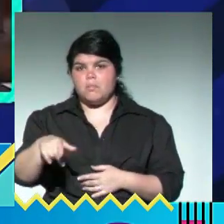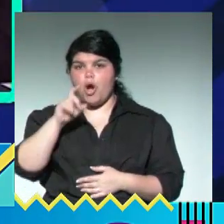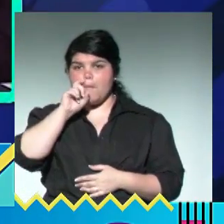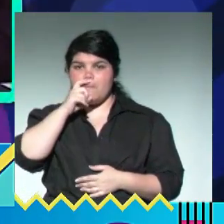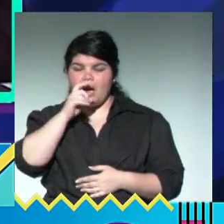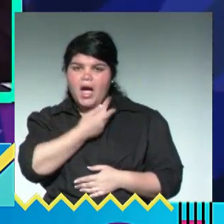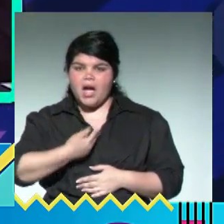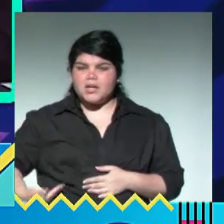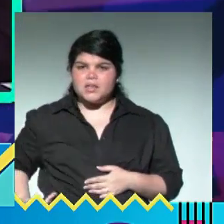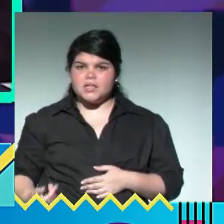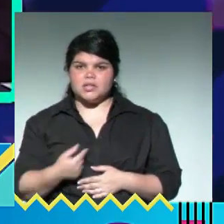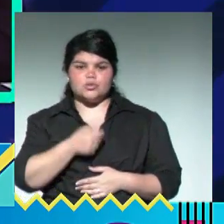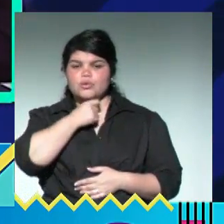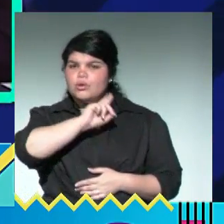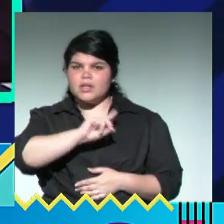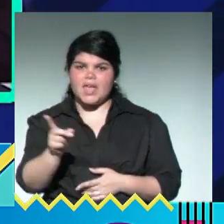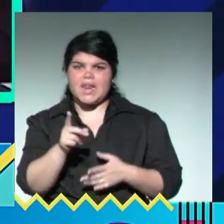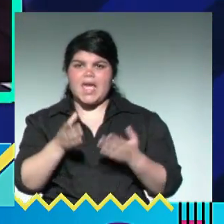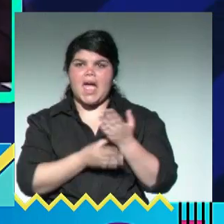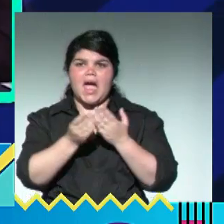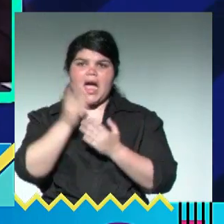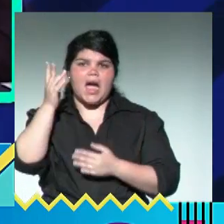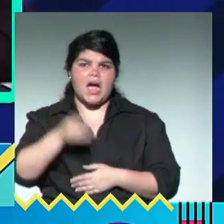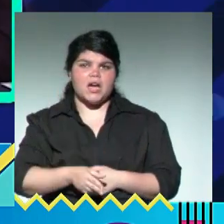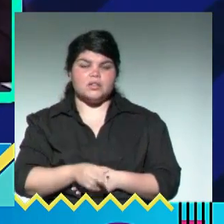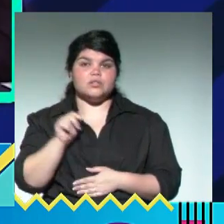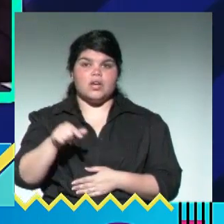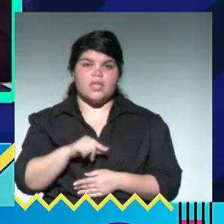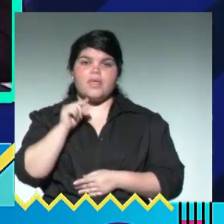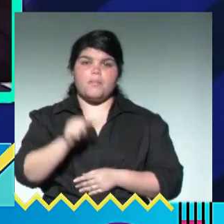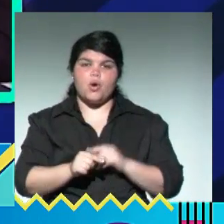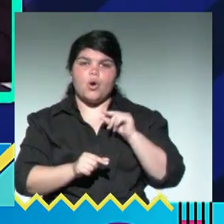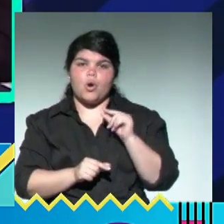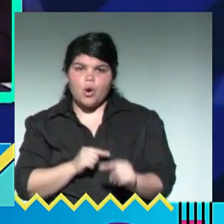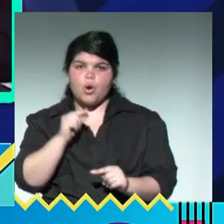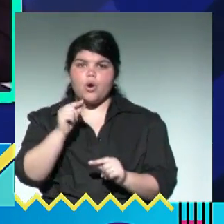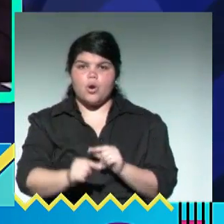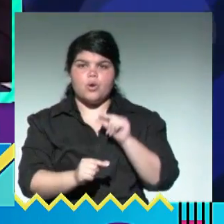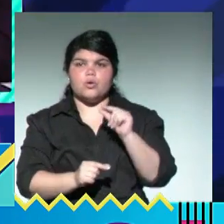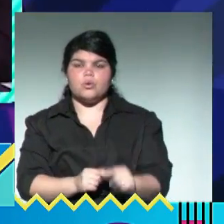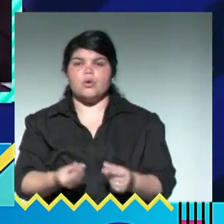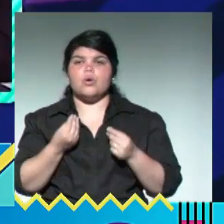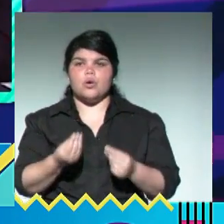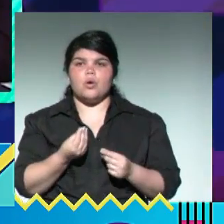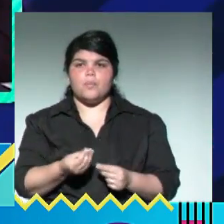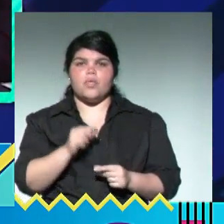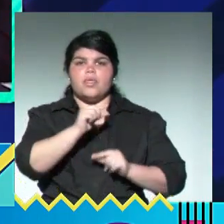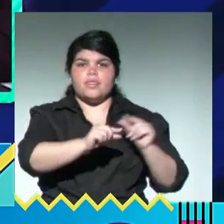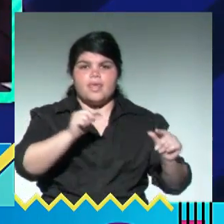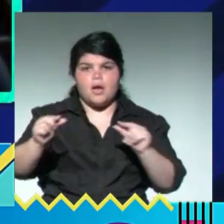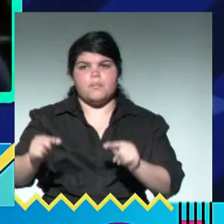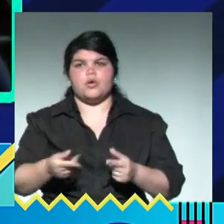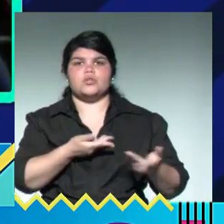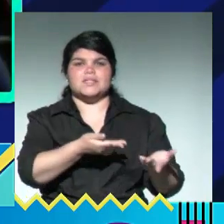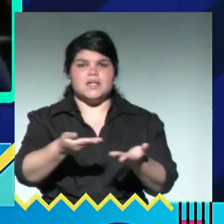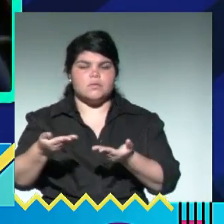voluntad propia. Macri lo único que venía haciendo con su famosa teoría del pasito a pasito era quitarle subsidios básicamente a los servicios públicos, por